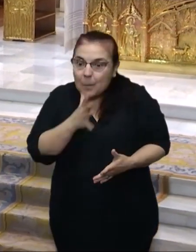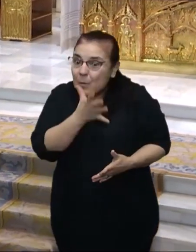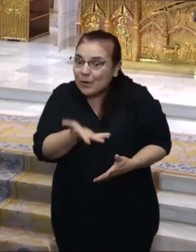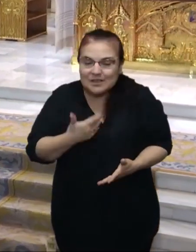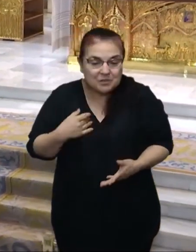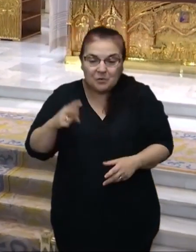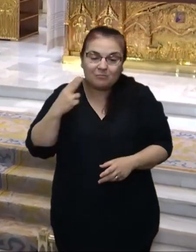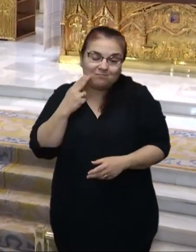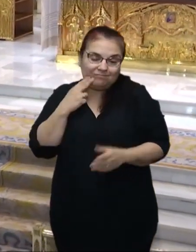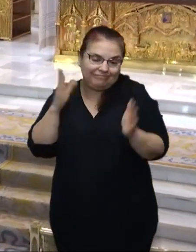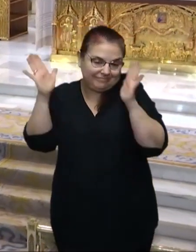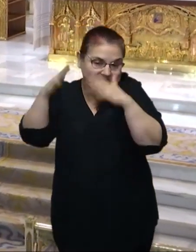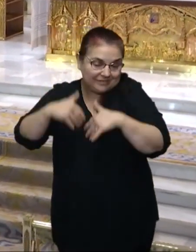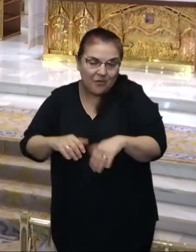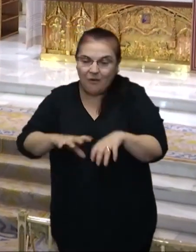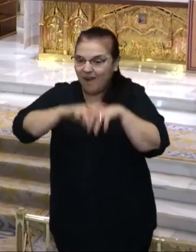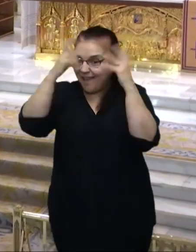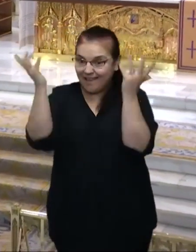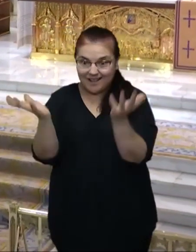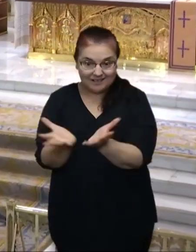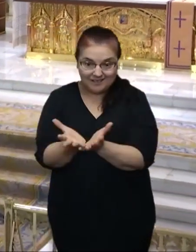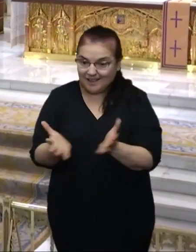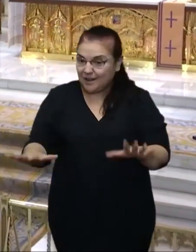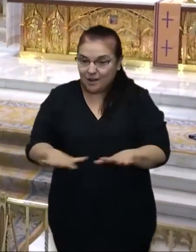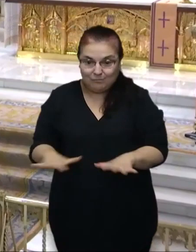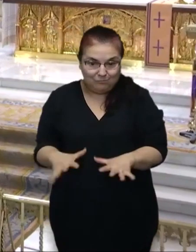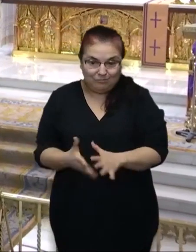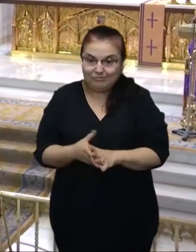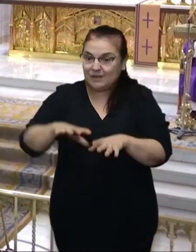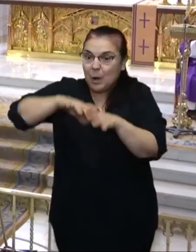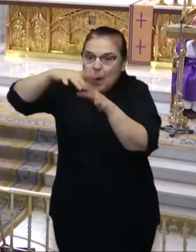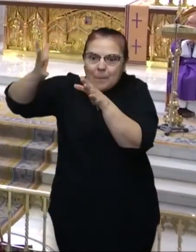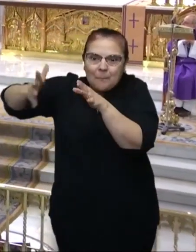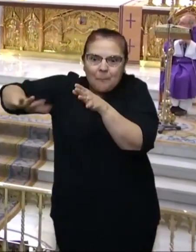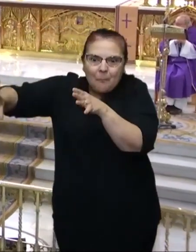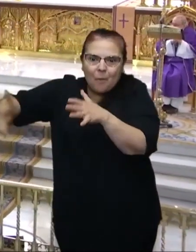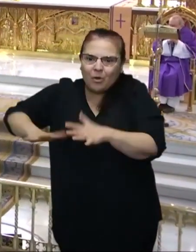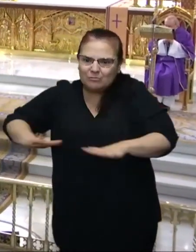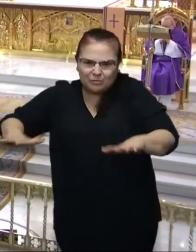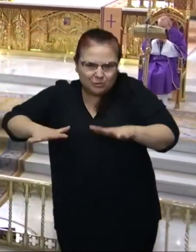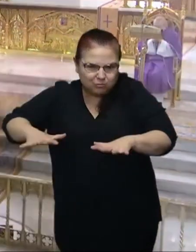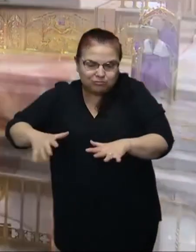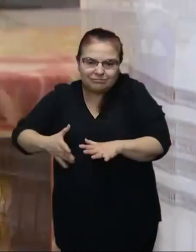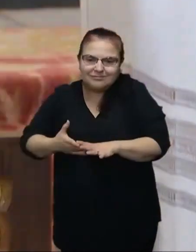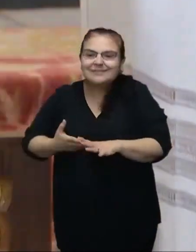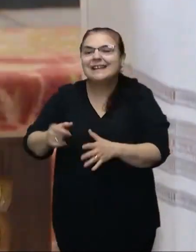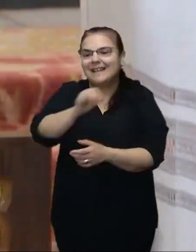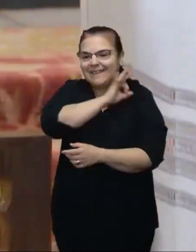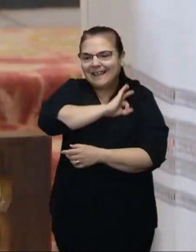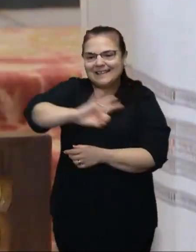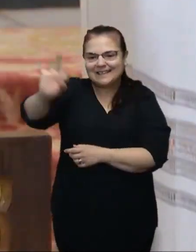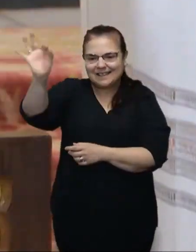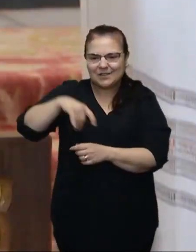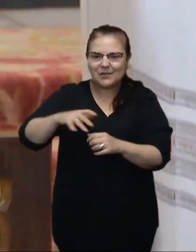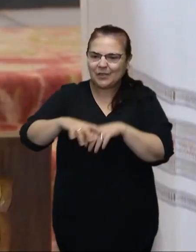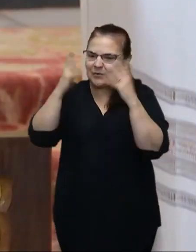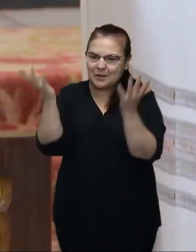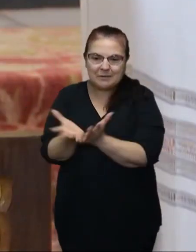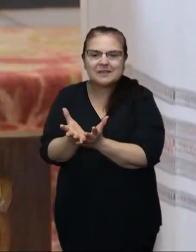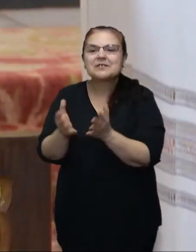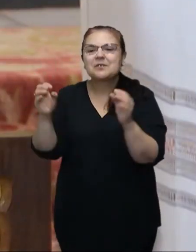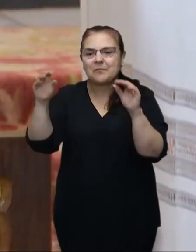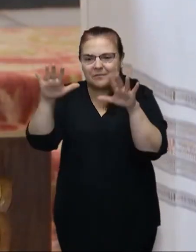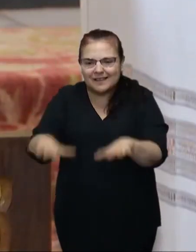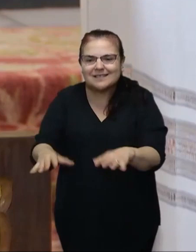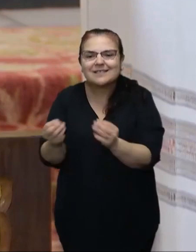no tememos aunque tiemble la tierra y los montes se desplomen en el mar. El Señor del universo está con